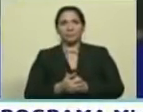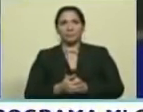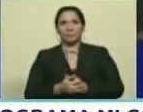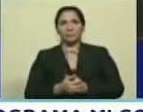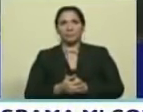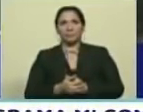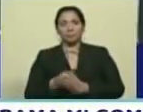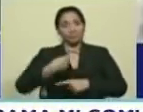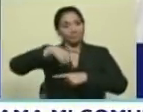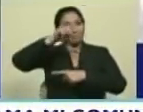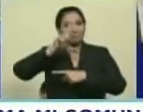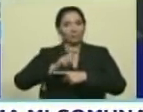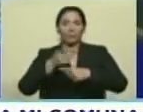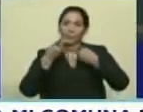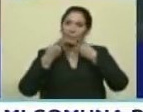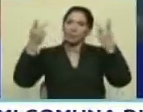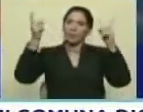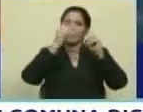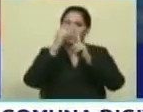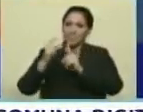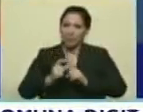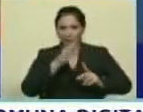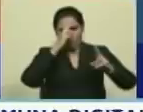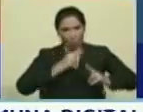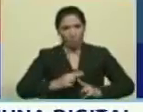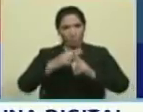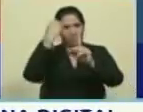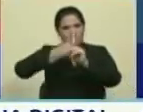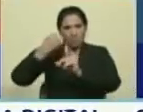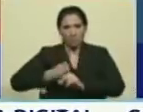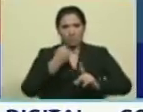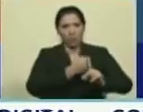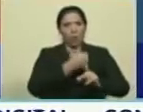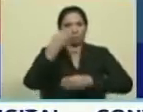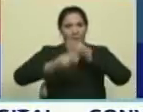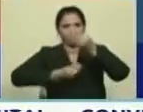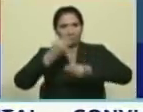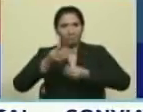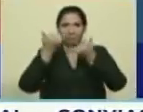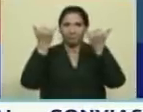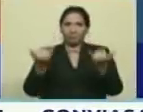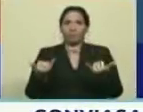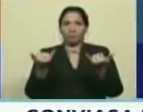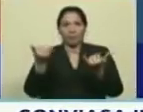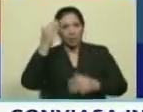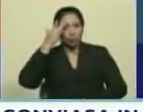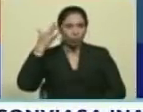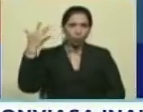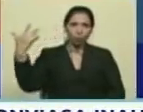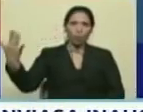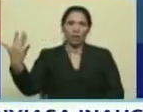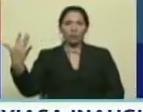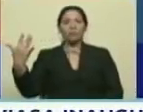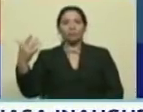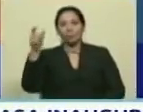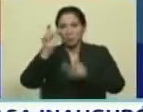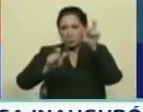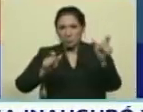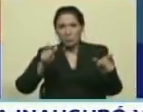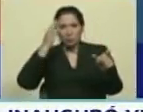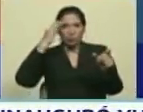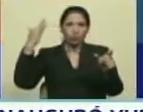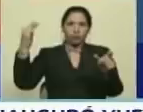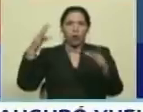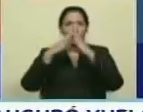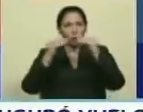mis primeras palabras hoy de homenaje a ese empeño y a su realización, al sueño, a los soñadores y a todos